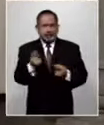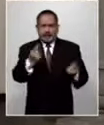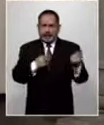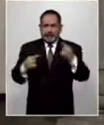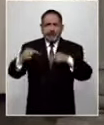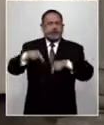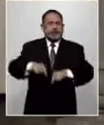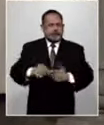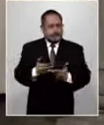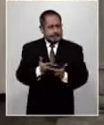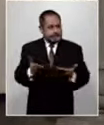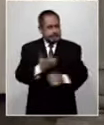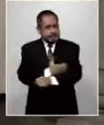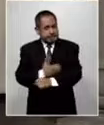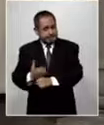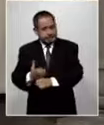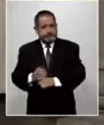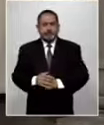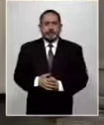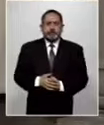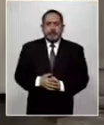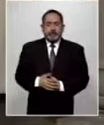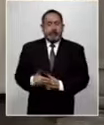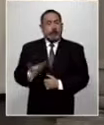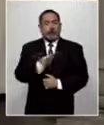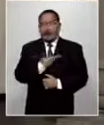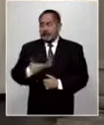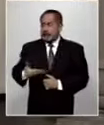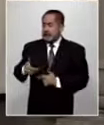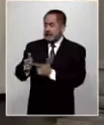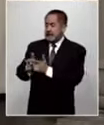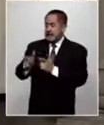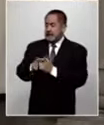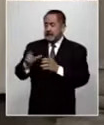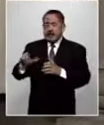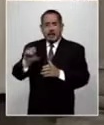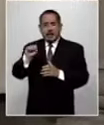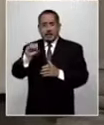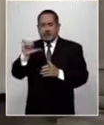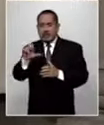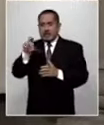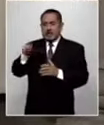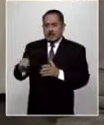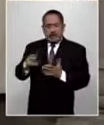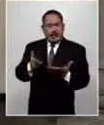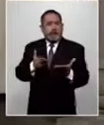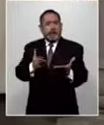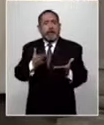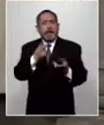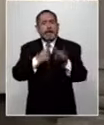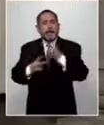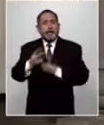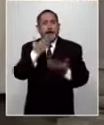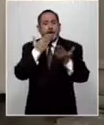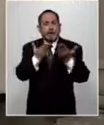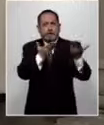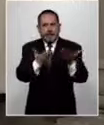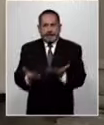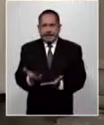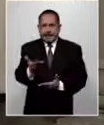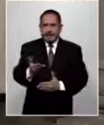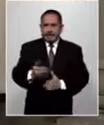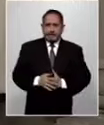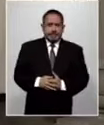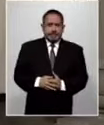acompañan. En nombre de la Presidencia de la Suprema Corte de Justicia de la Nación, reciban la más cordial bienvenida.